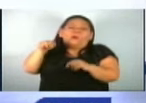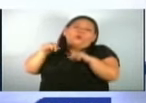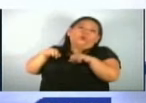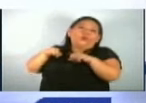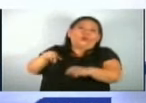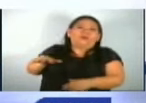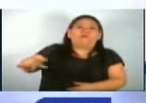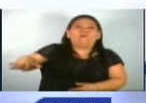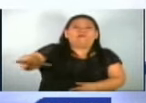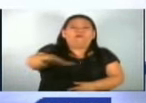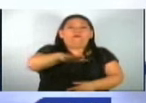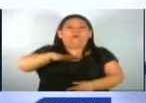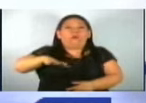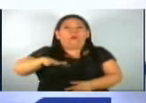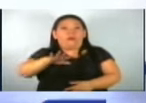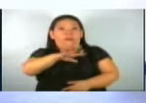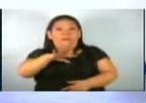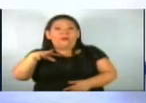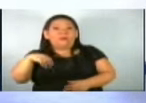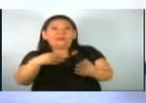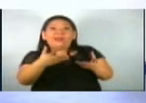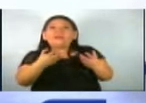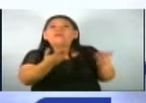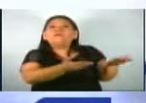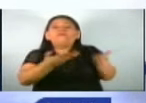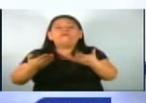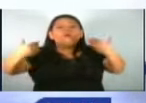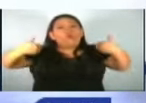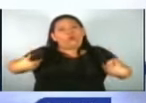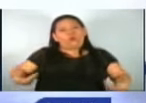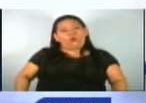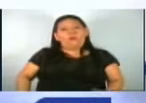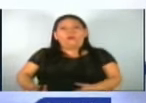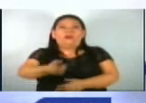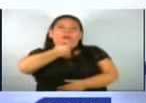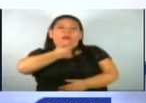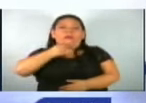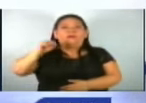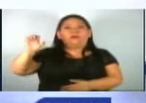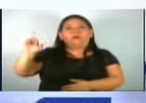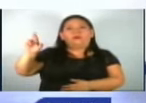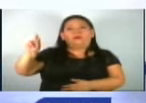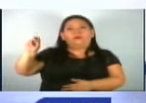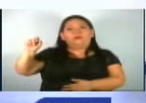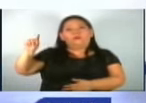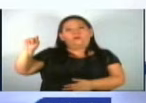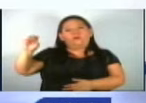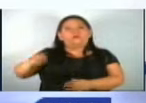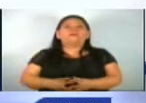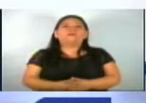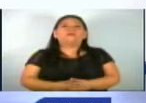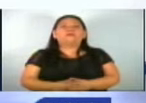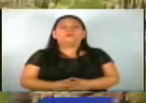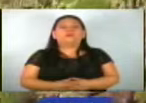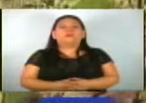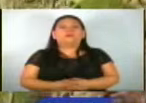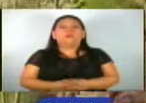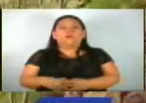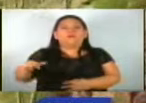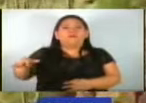Ahora su familia busca cómo repatriar el cuerpo. El periodista Ernesto Cornejo tiene la historia. El